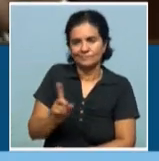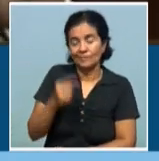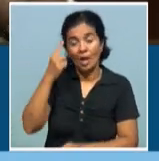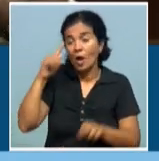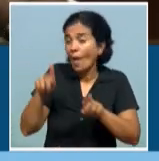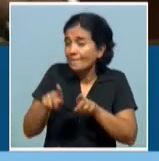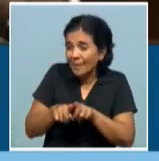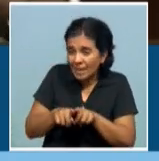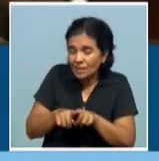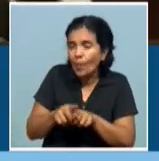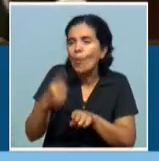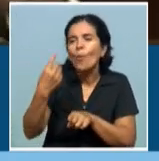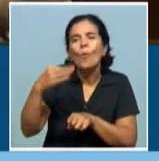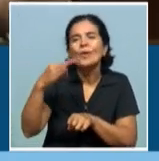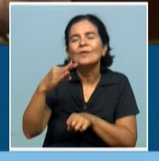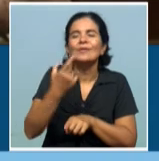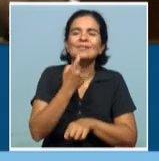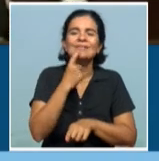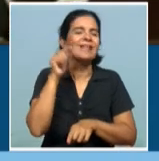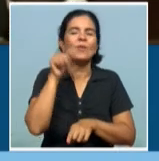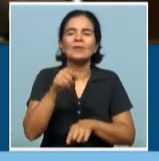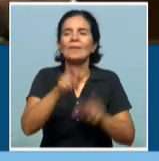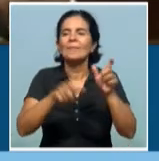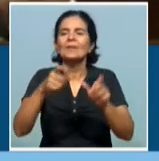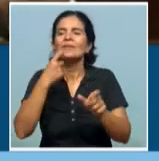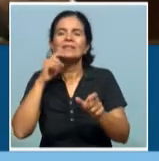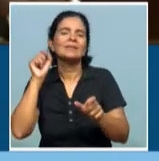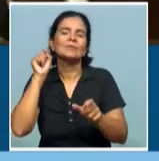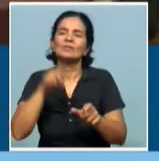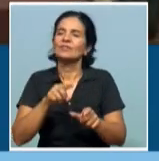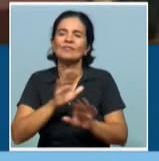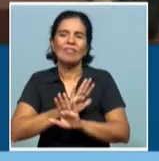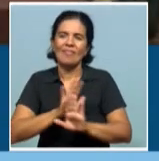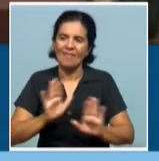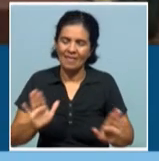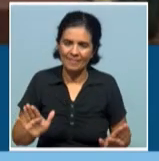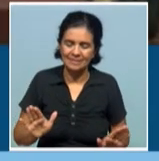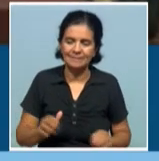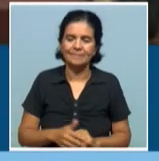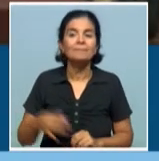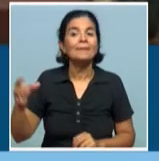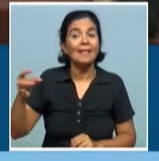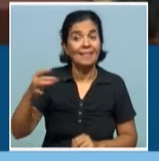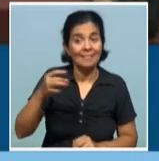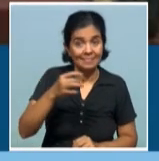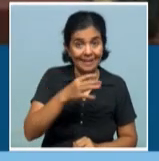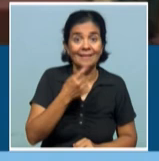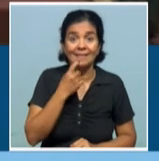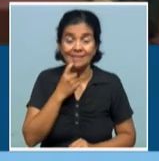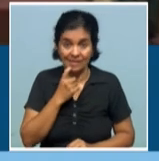hacemos es con San Luis, con el pueblo de San Luis. Y La Puntana,